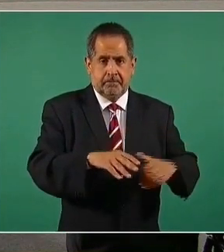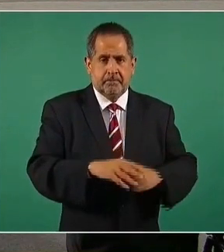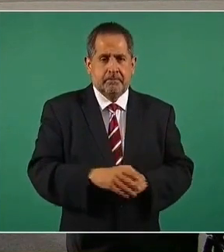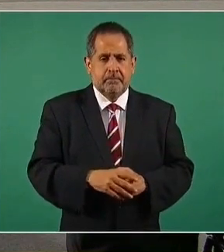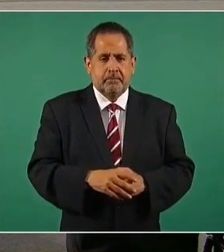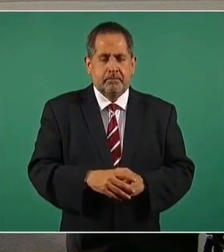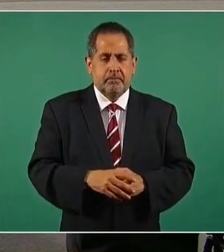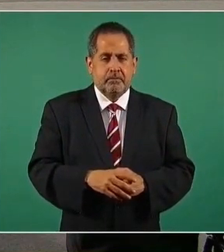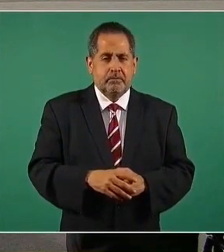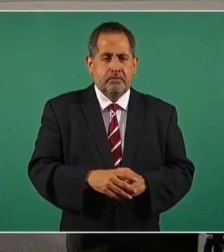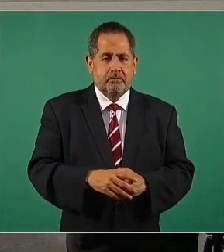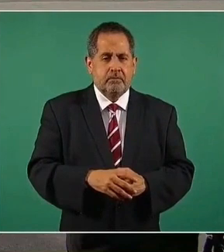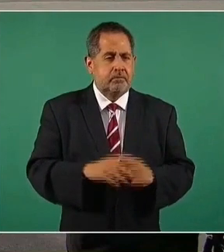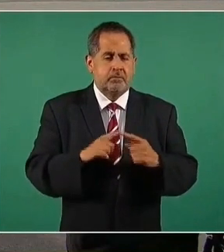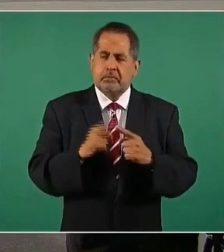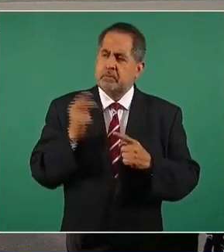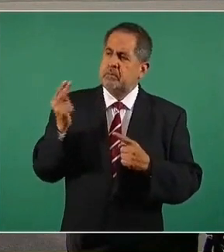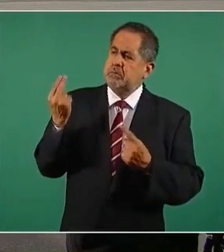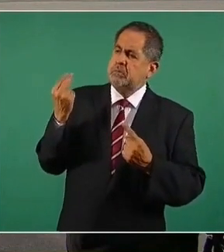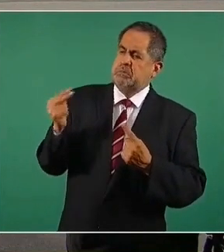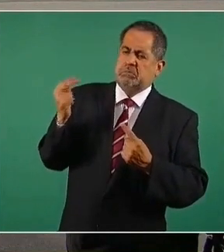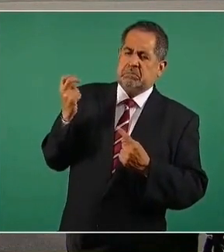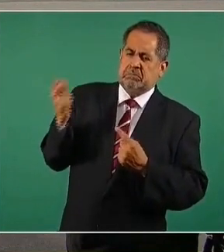con más menciones al presidente.